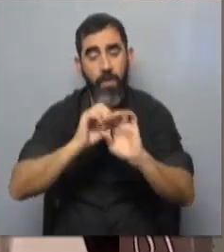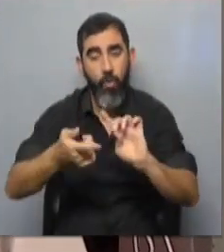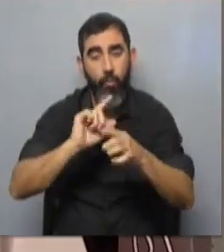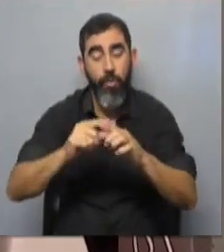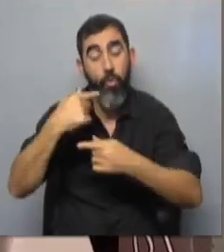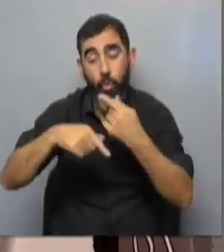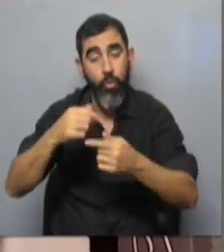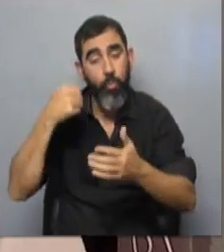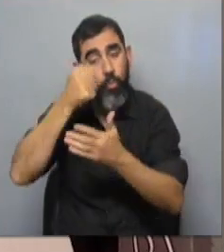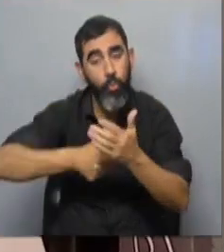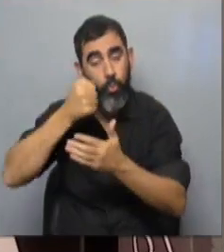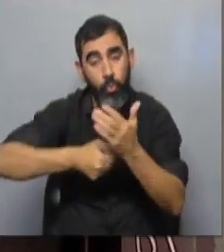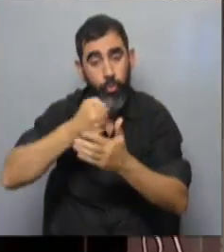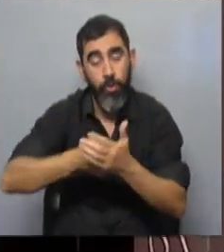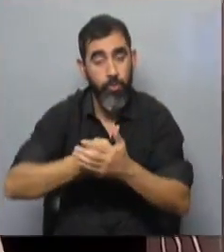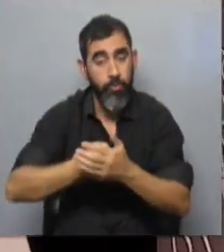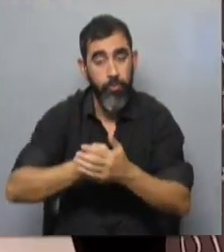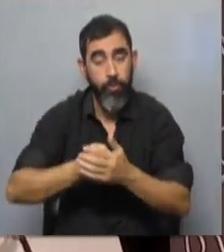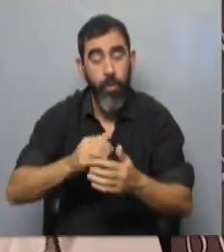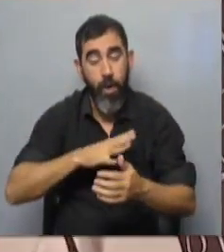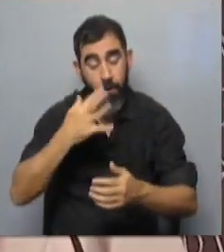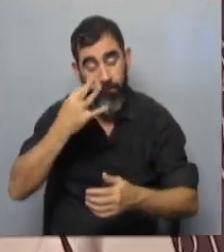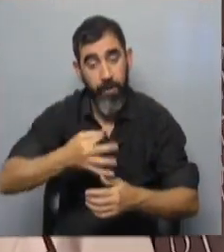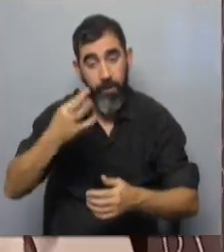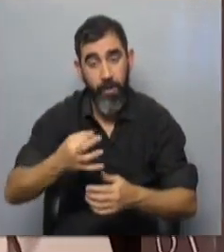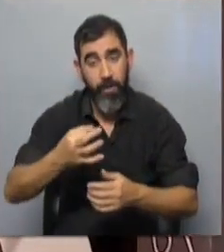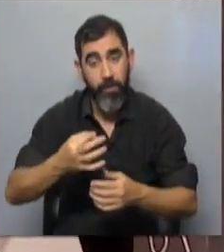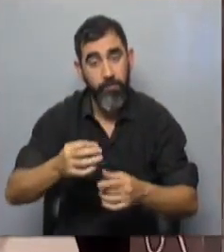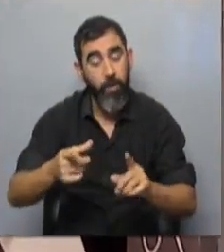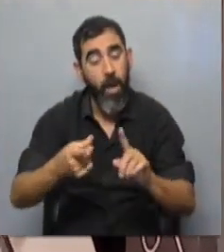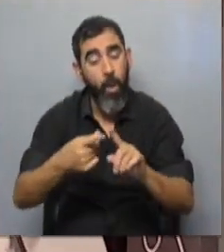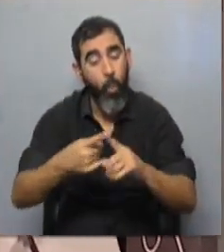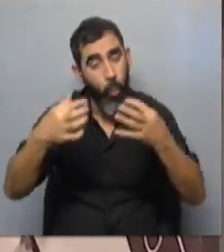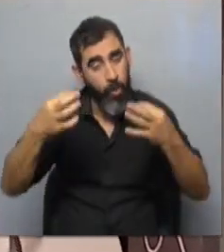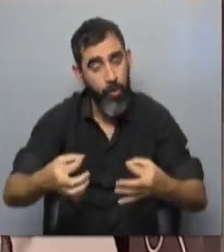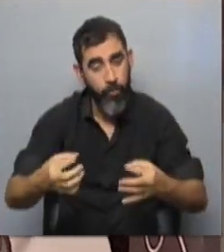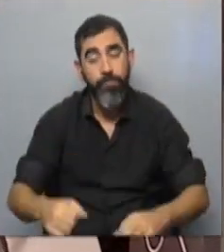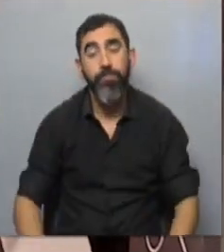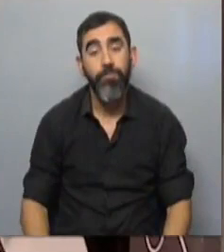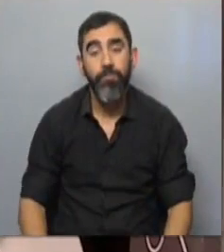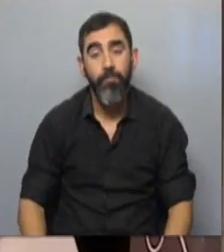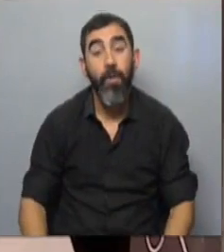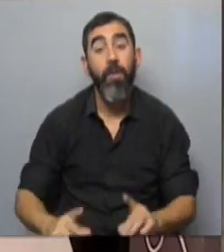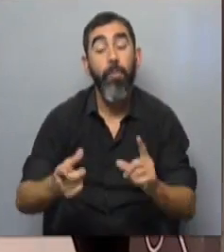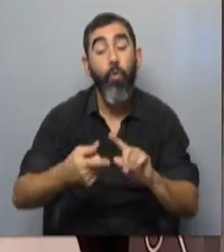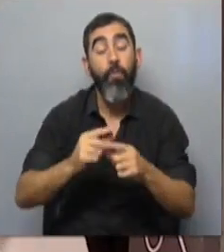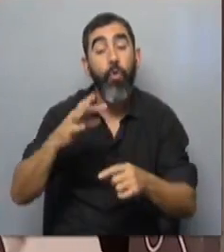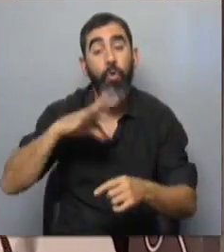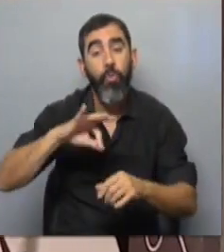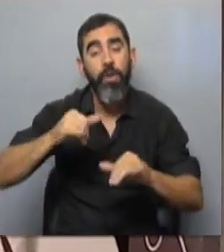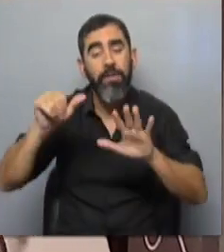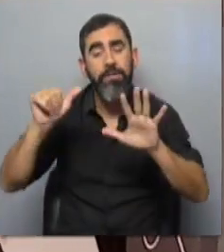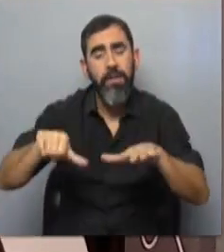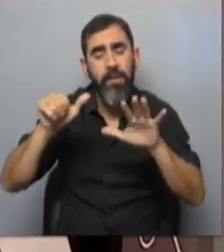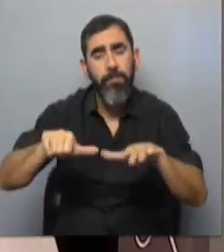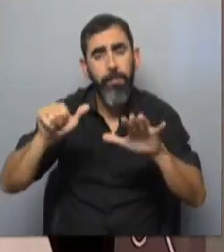salarios y seguiremos bregando por tener no un laudo que conteste a la realidad. Estamos hablando además de un consejo salario que lleva más de